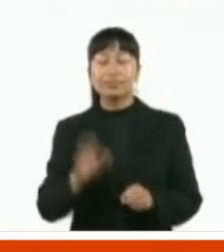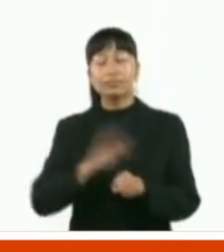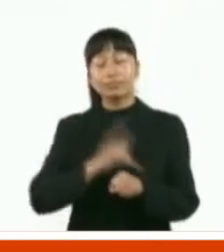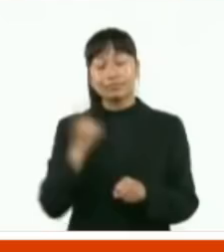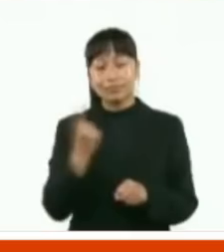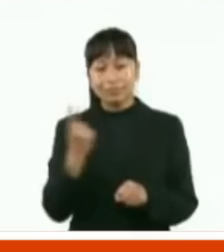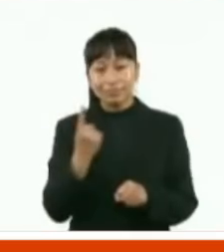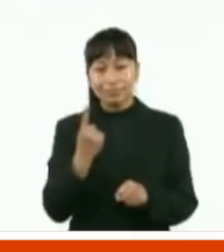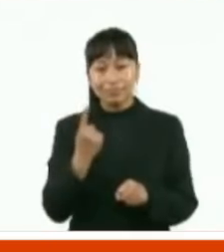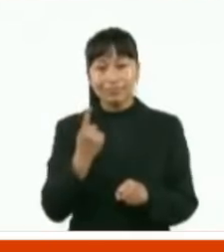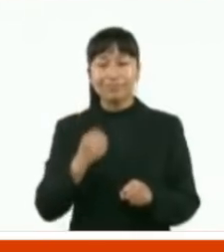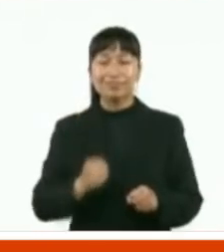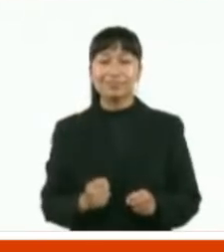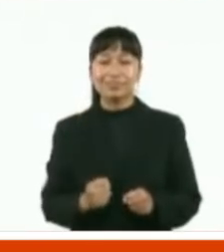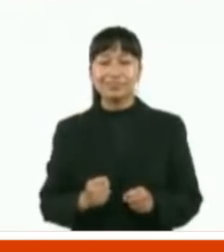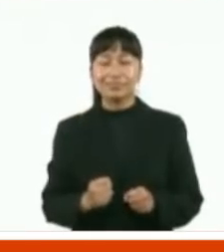porque